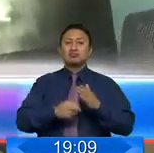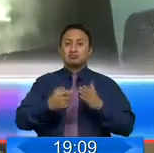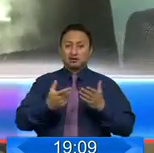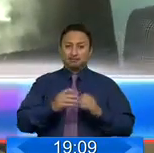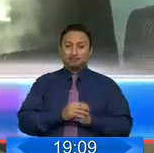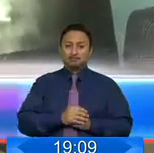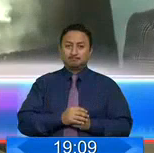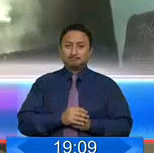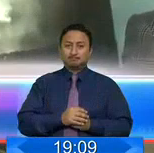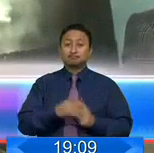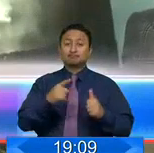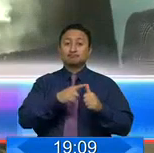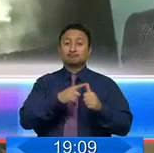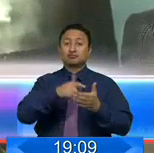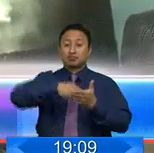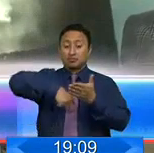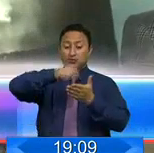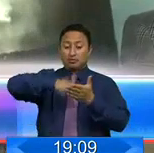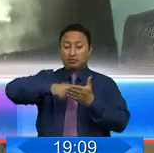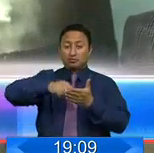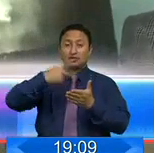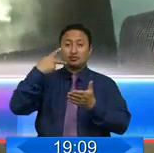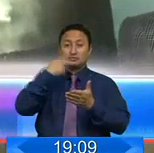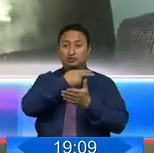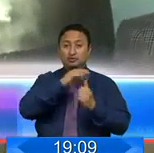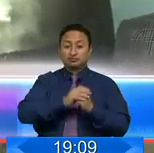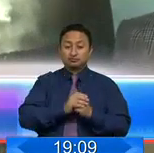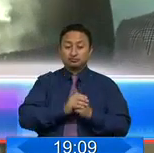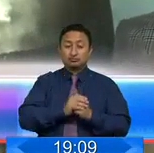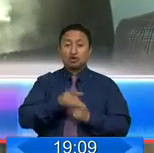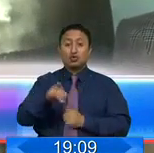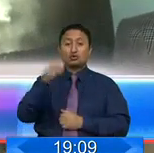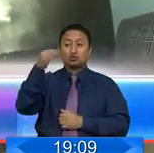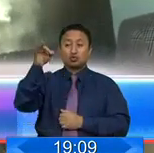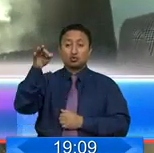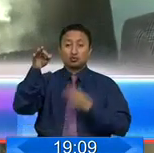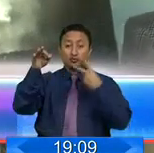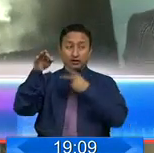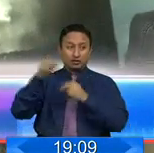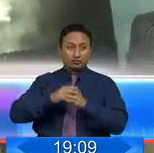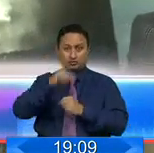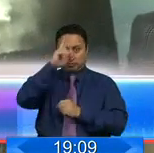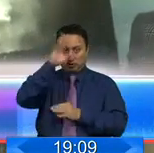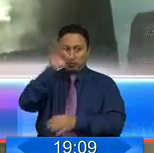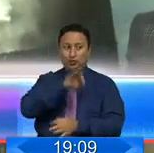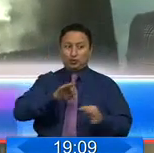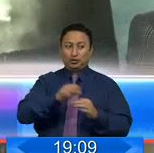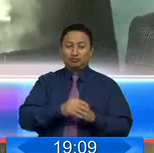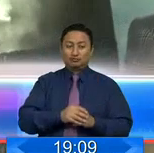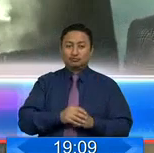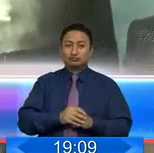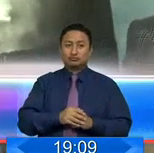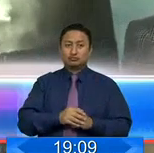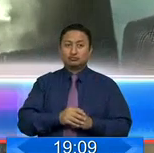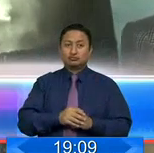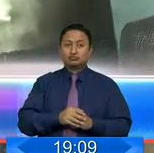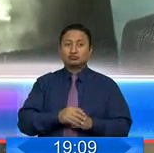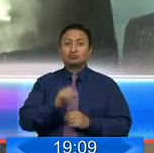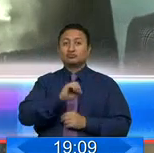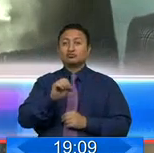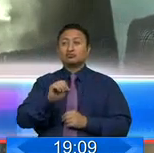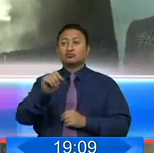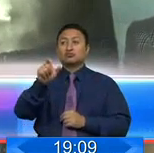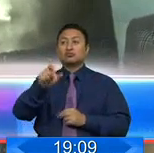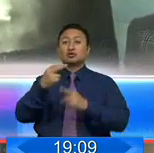son falsificación de firma y rúbrica, uso doloso de documento falso y simulación o usurpación